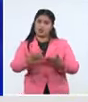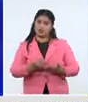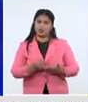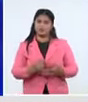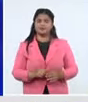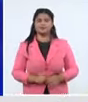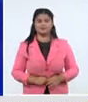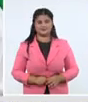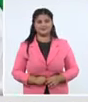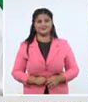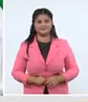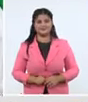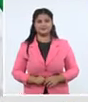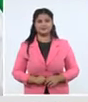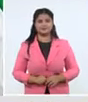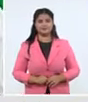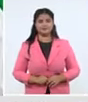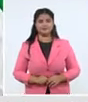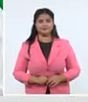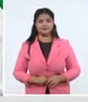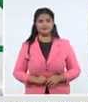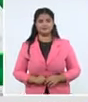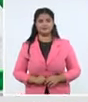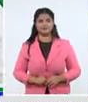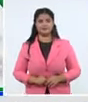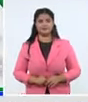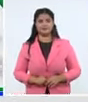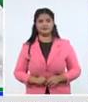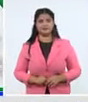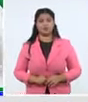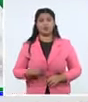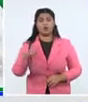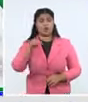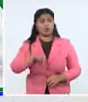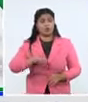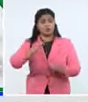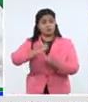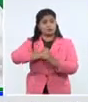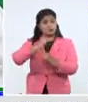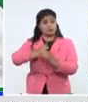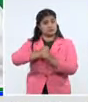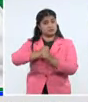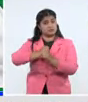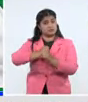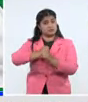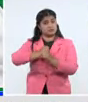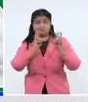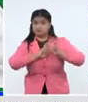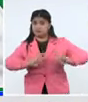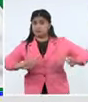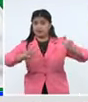Hoy, después de un fin de semana un poco intenso, pues con indicadores